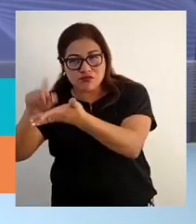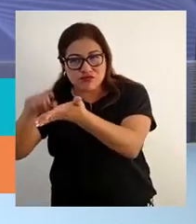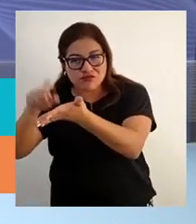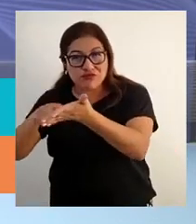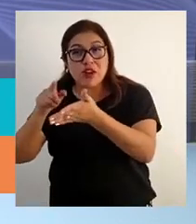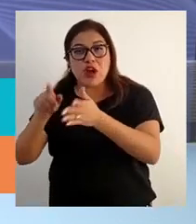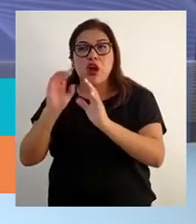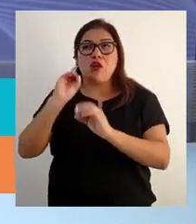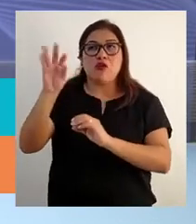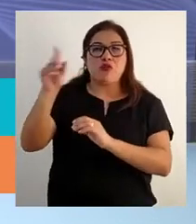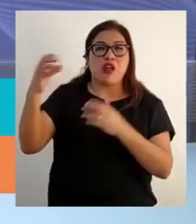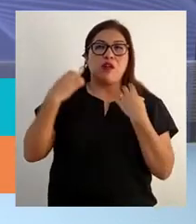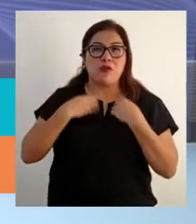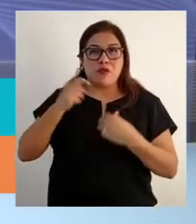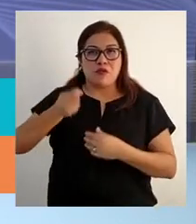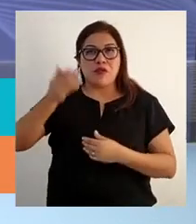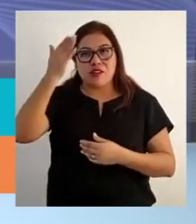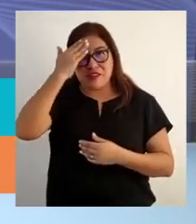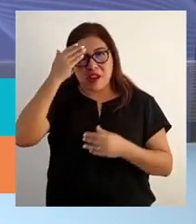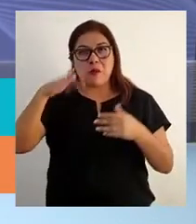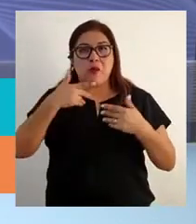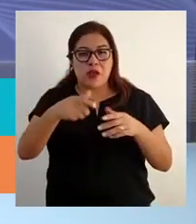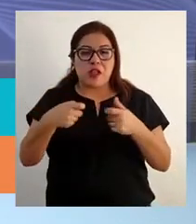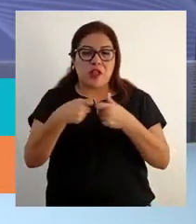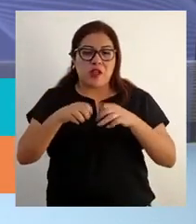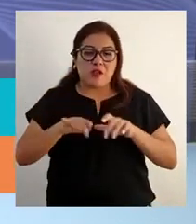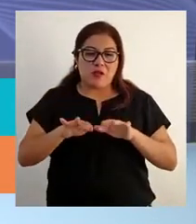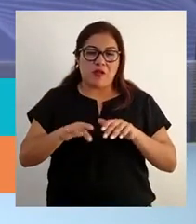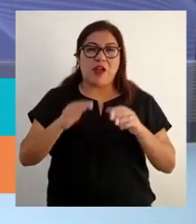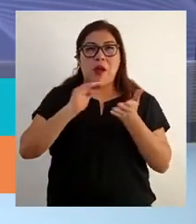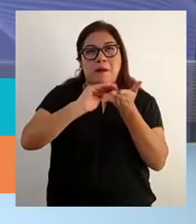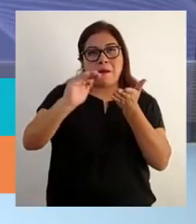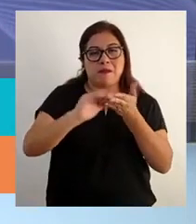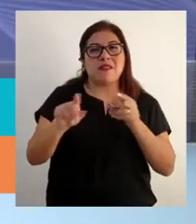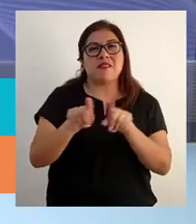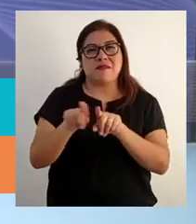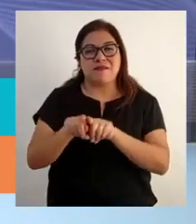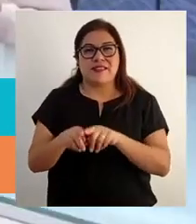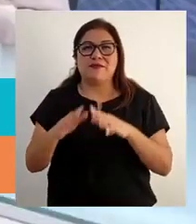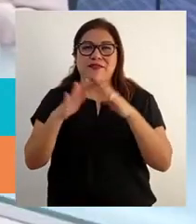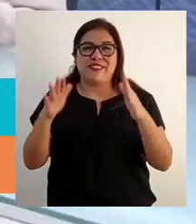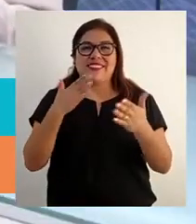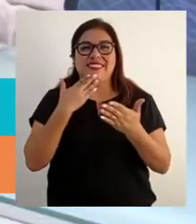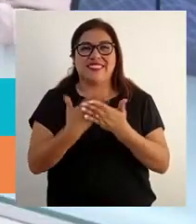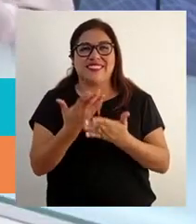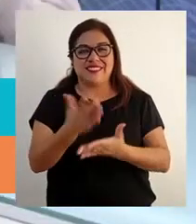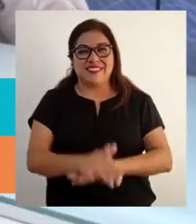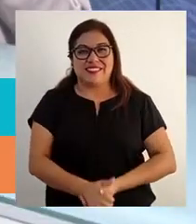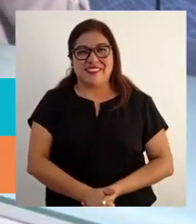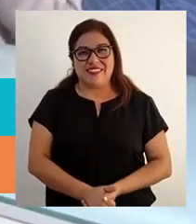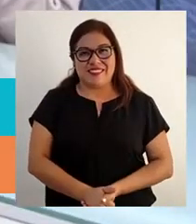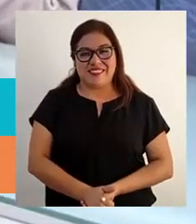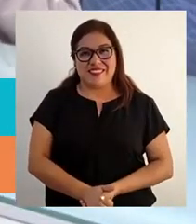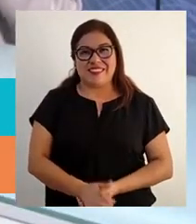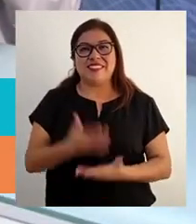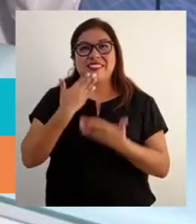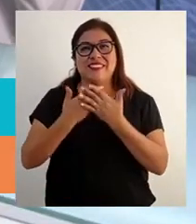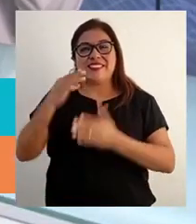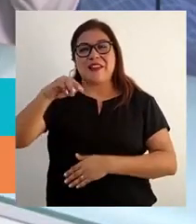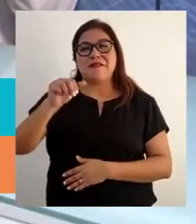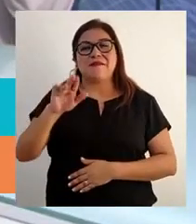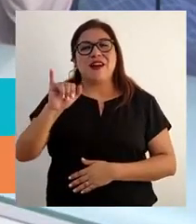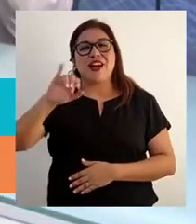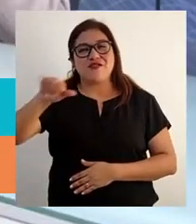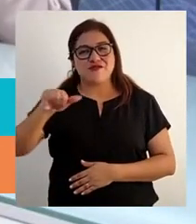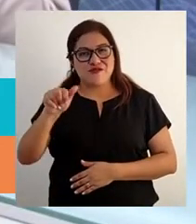partes electrónica y la mesa de partes física, ¿no? Muchísimas gracias. Gracias, doctora. Gracias, doctora. Estuvo con Maruja. nosotros la doctora Maruja Hermosa Castro, miembro